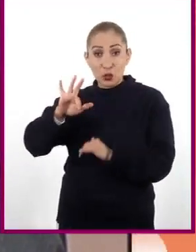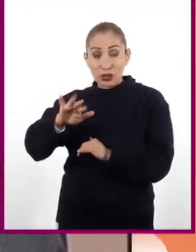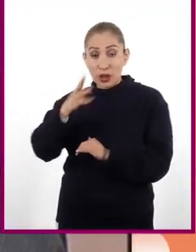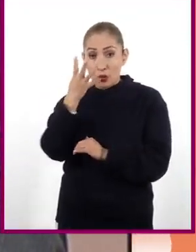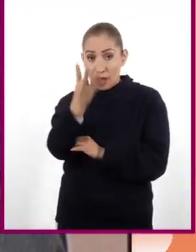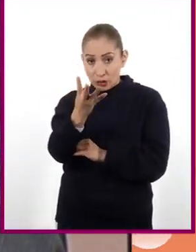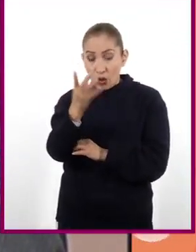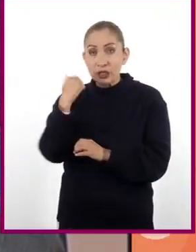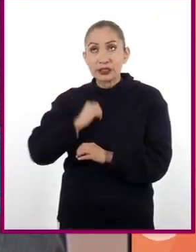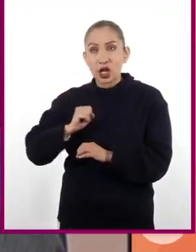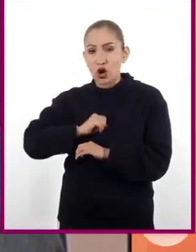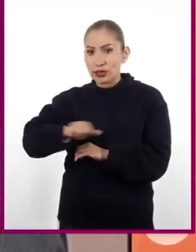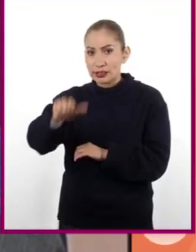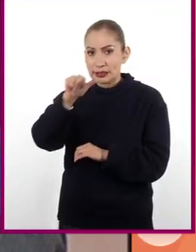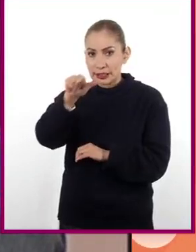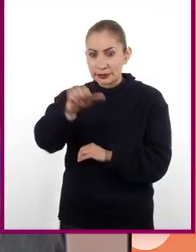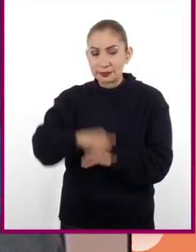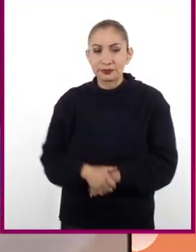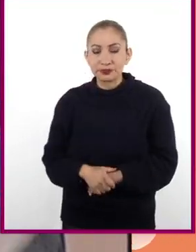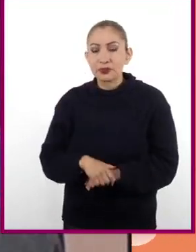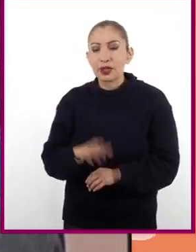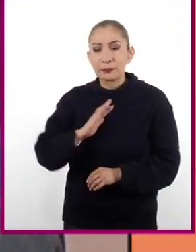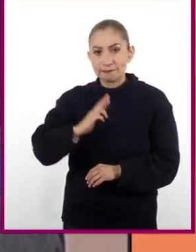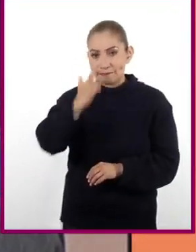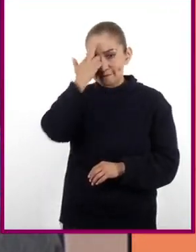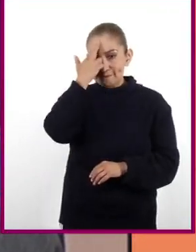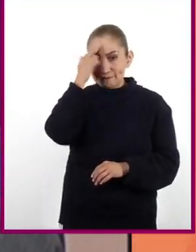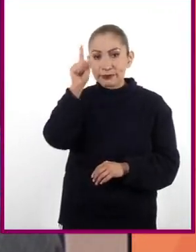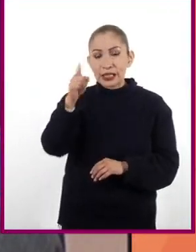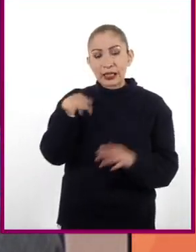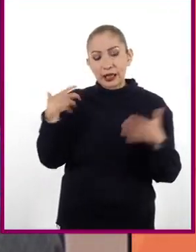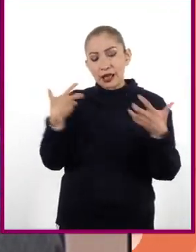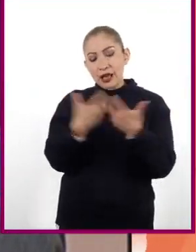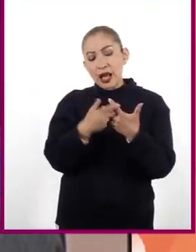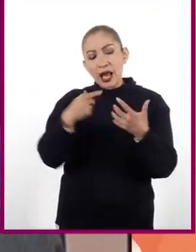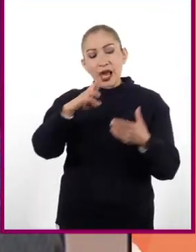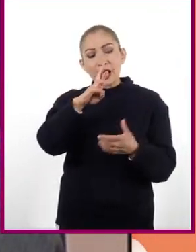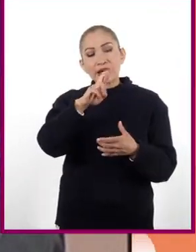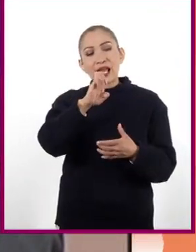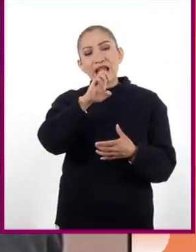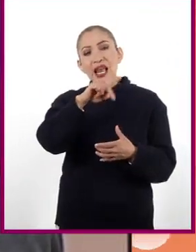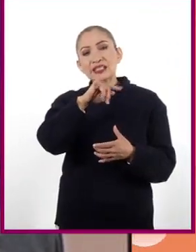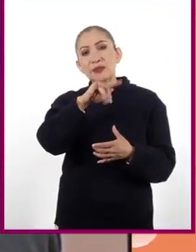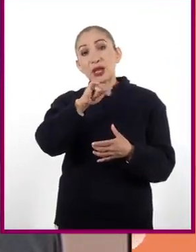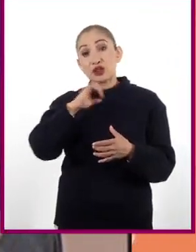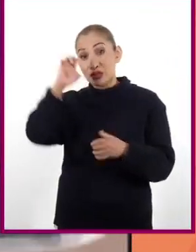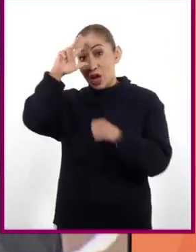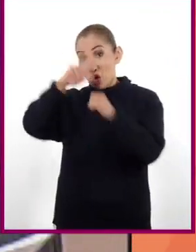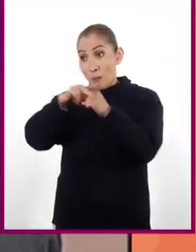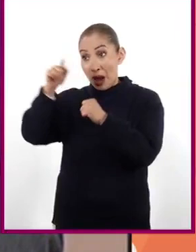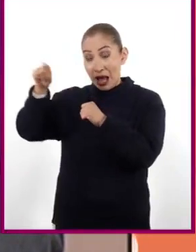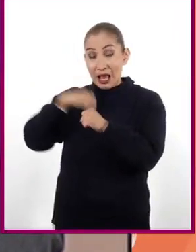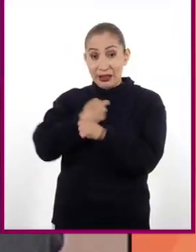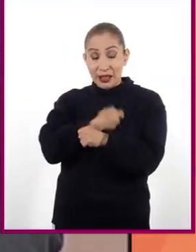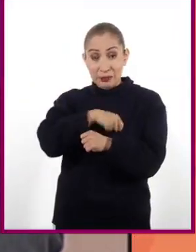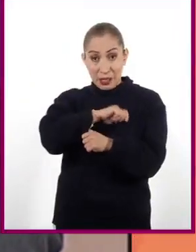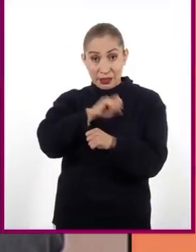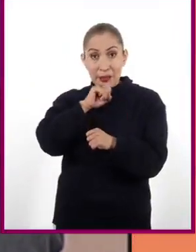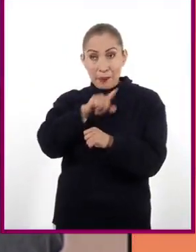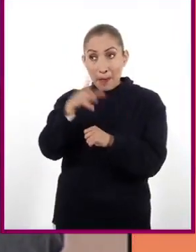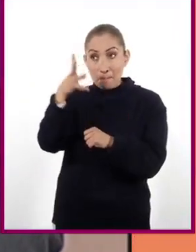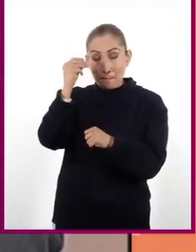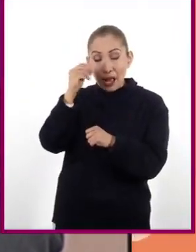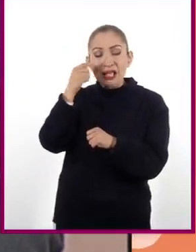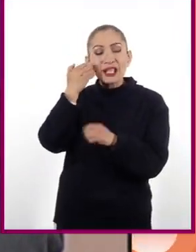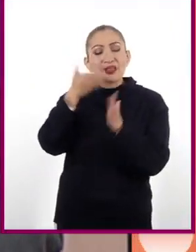1554, es decir, en el siglo XVI. Hay que recordar que coincide con el Renacimiento de Europa, el Renacimiento español también. En